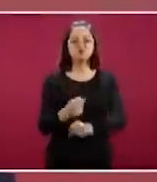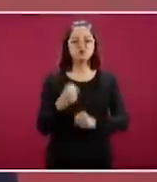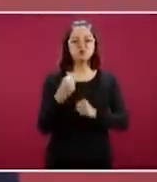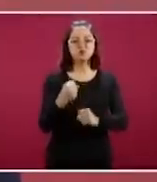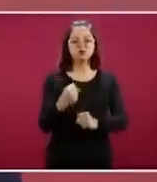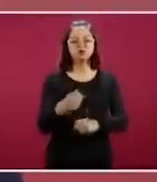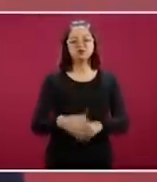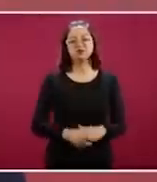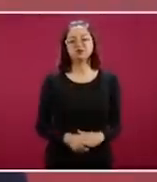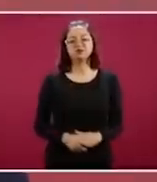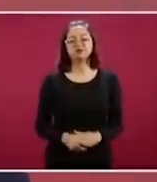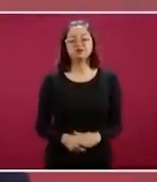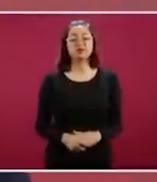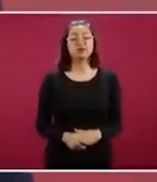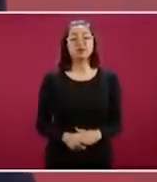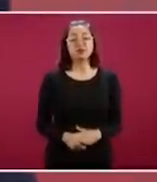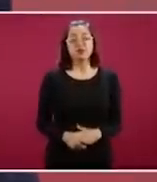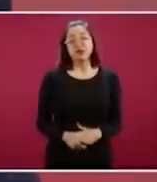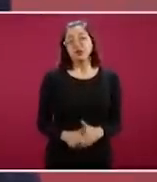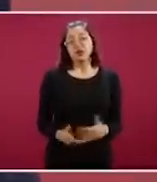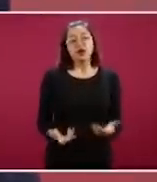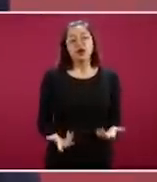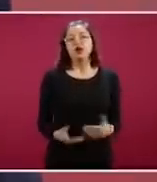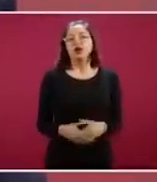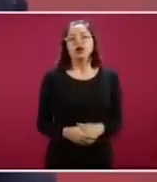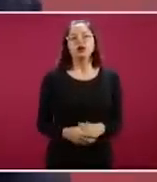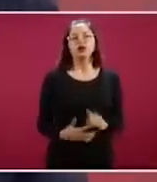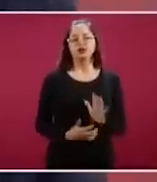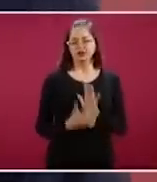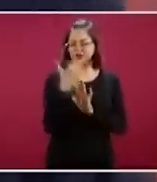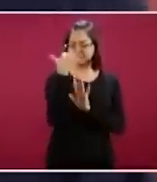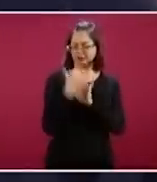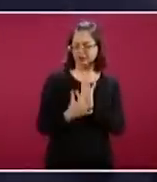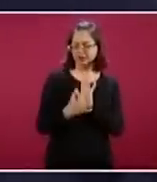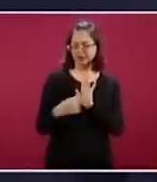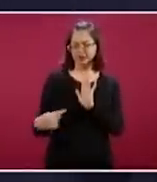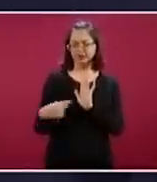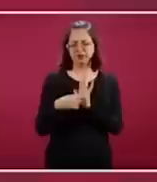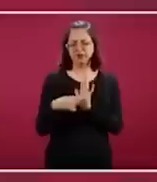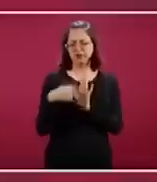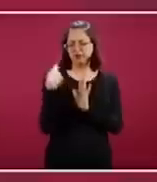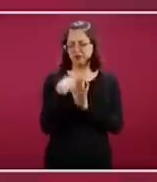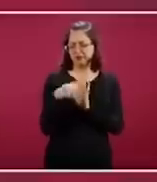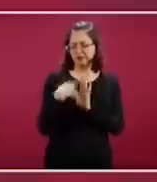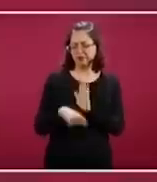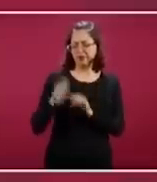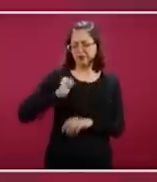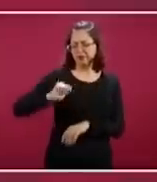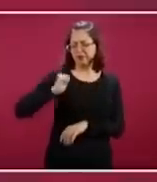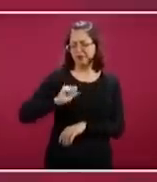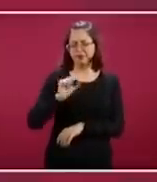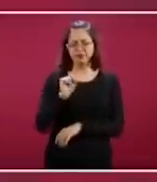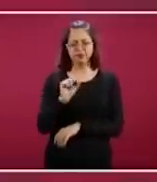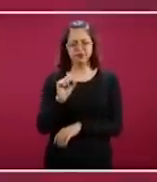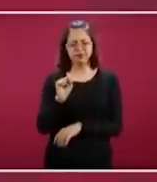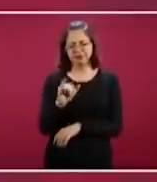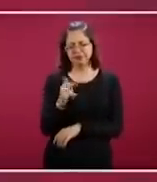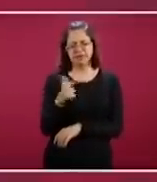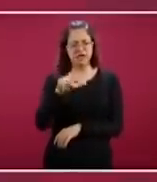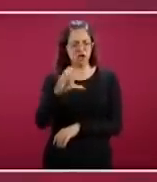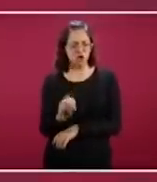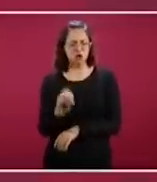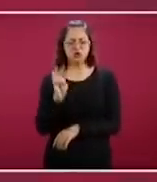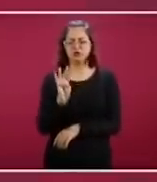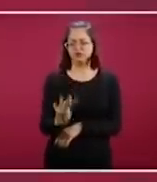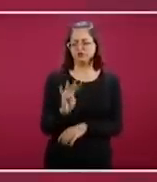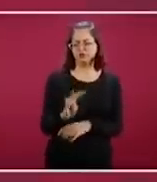Hay un texto que es básico, que se escribió en el siglo XIX